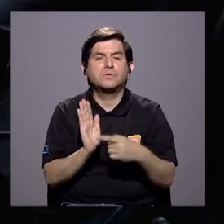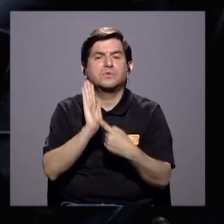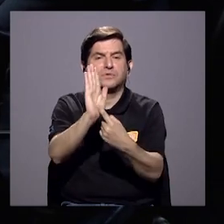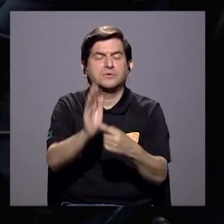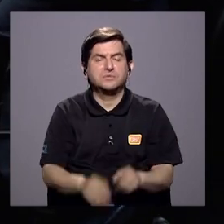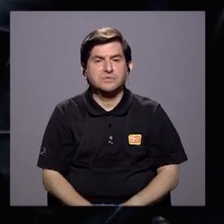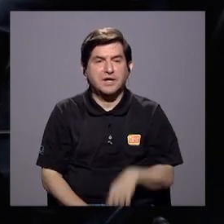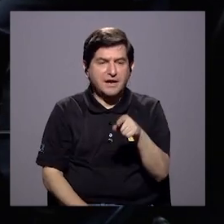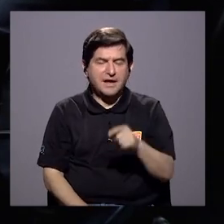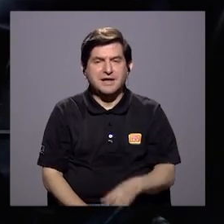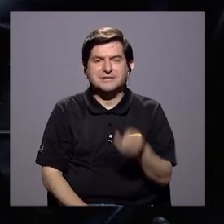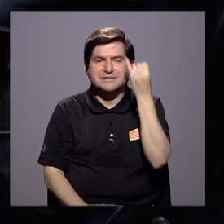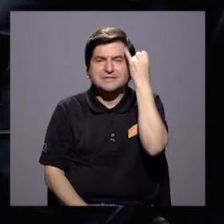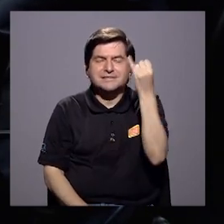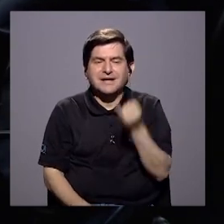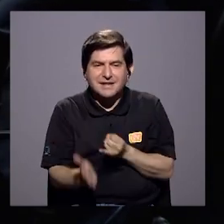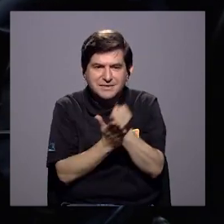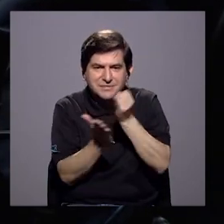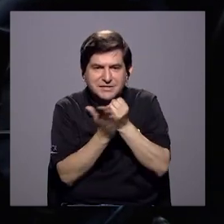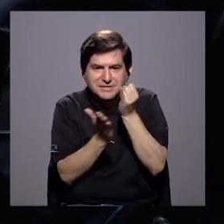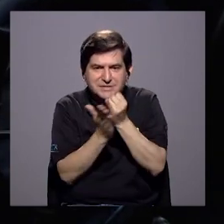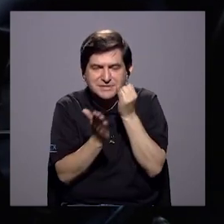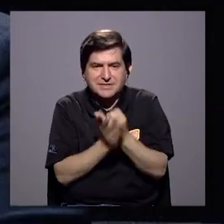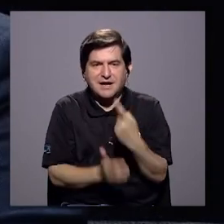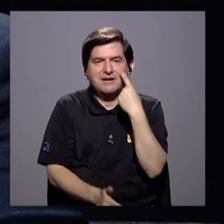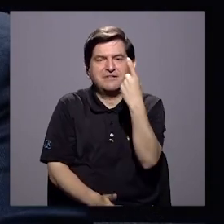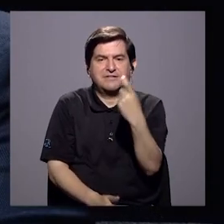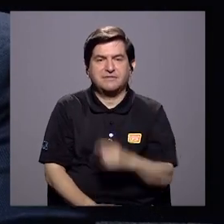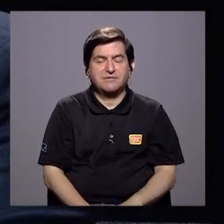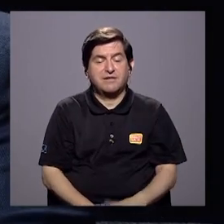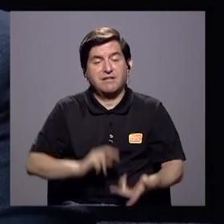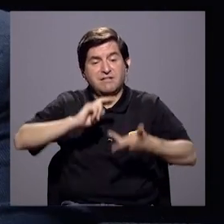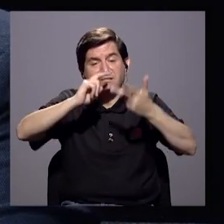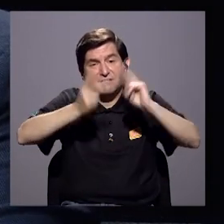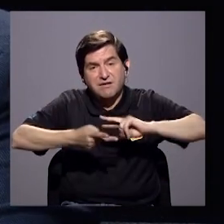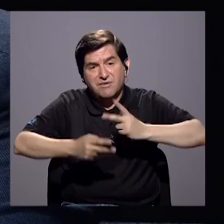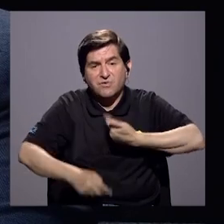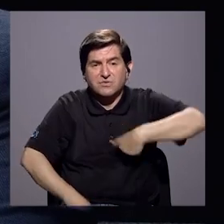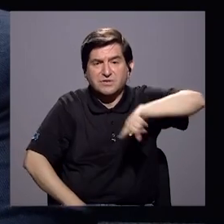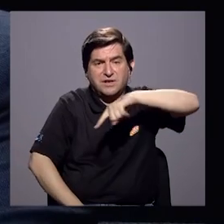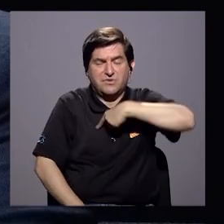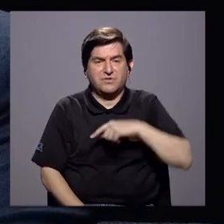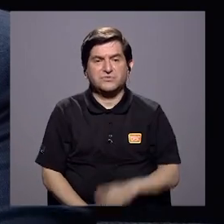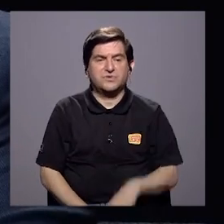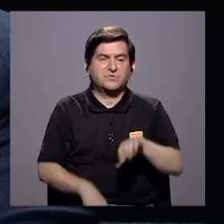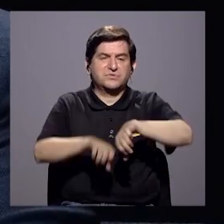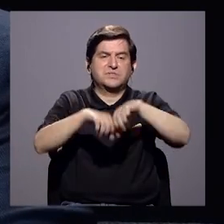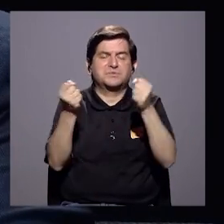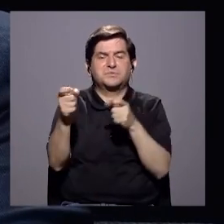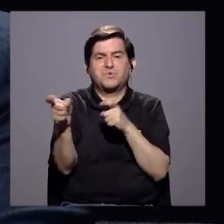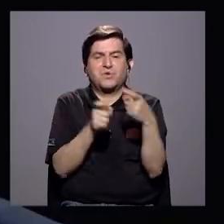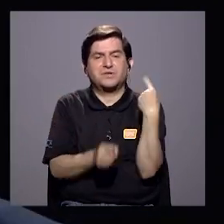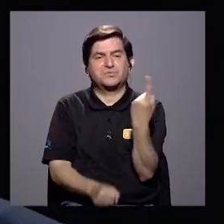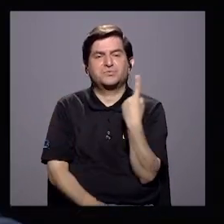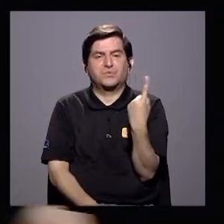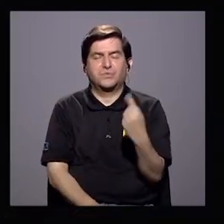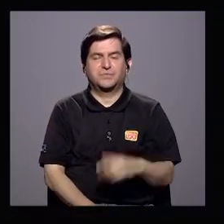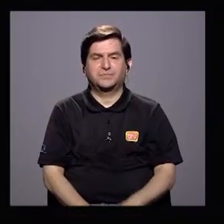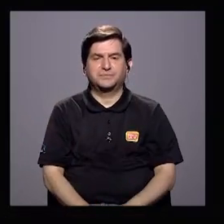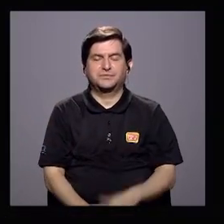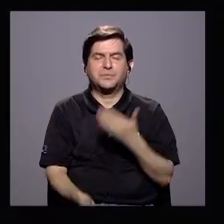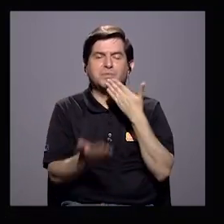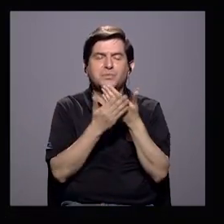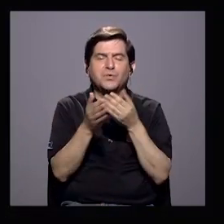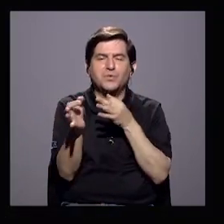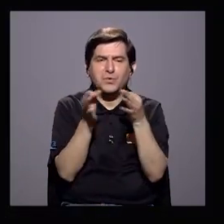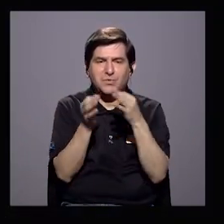darse es la línea investigación pero tienen que tener la fiscalía por qué al contrario nos encontraríamos únicamente ante una violación administrativa muy